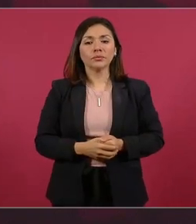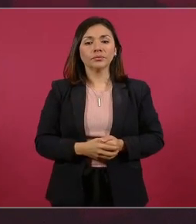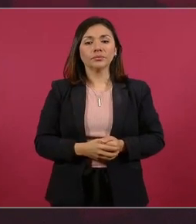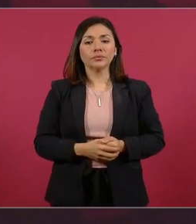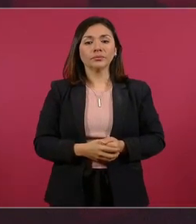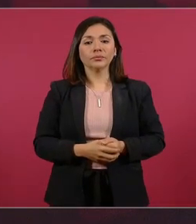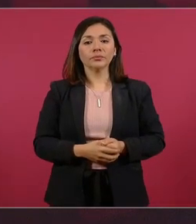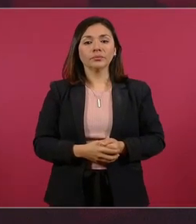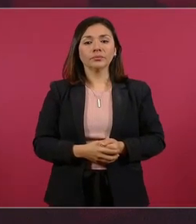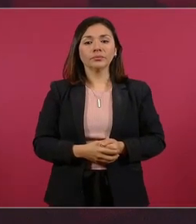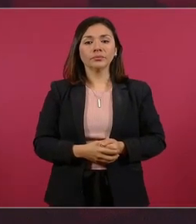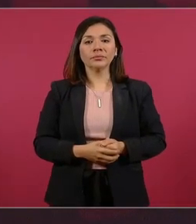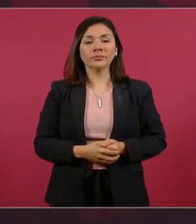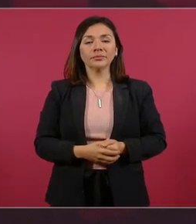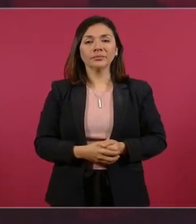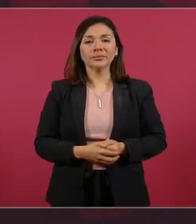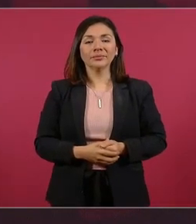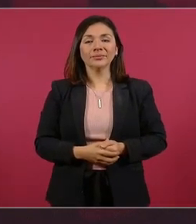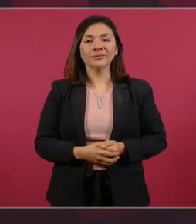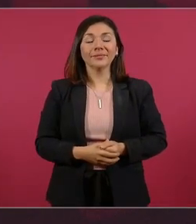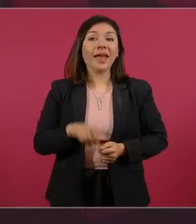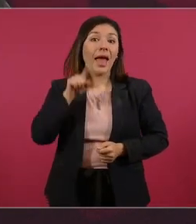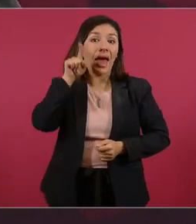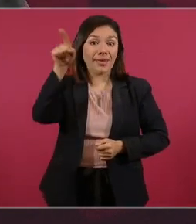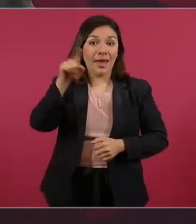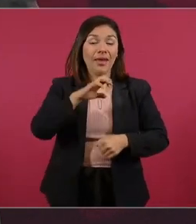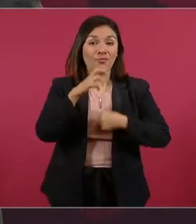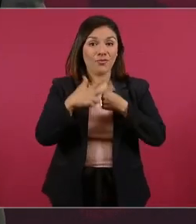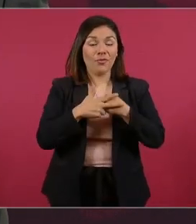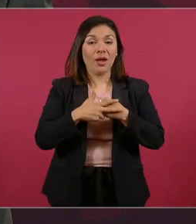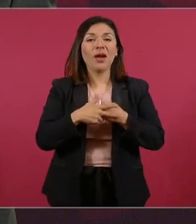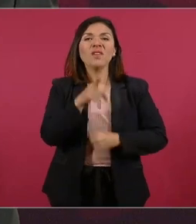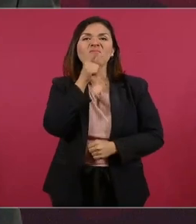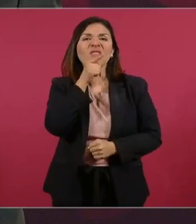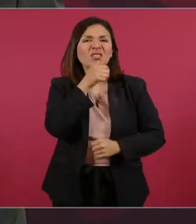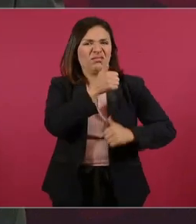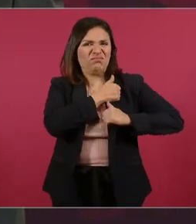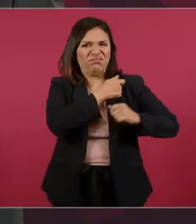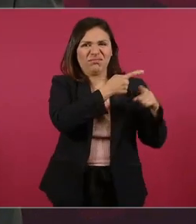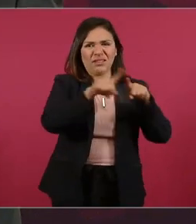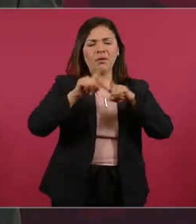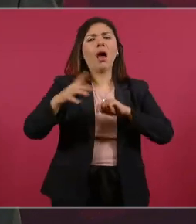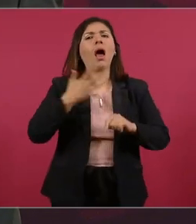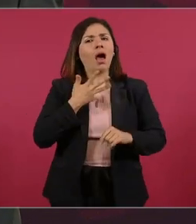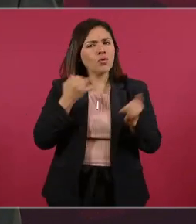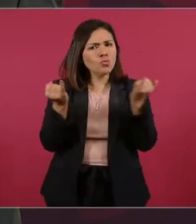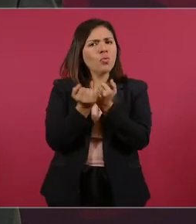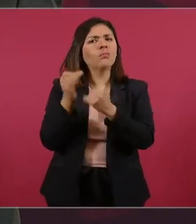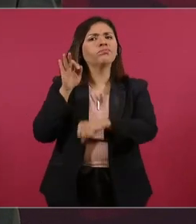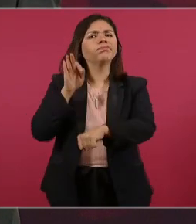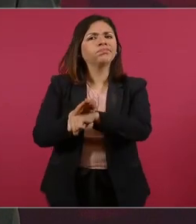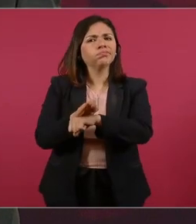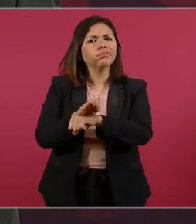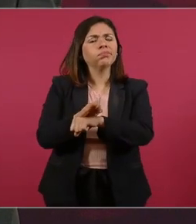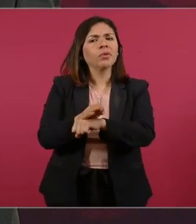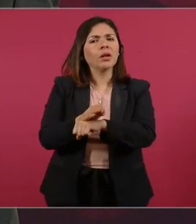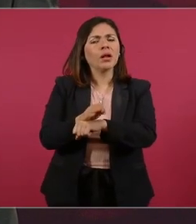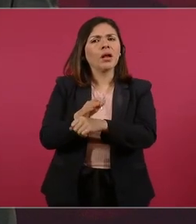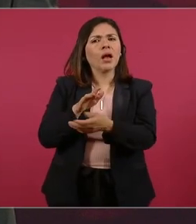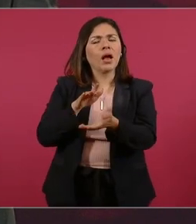Allá los ganaderos en especial tienen subsidio por